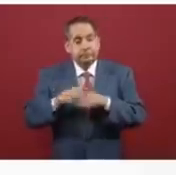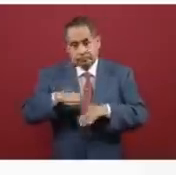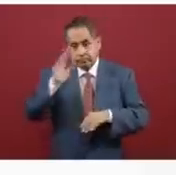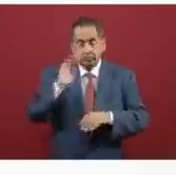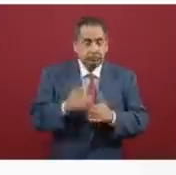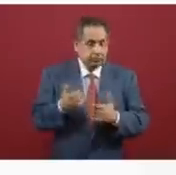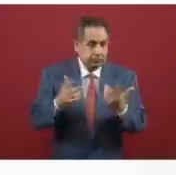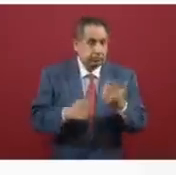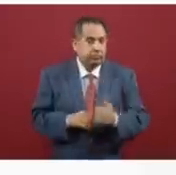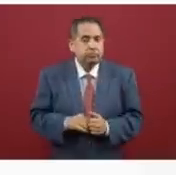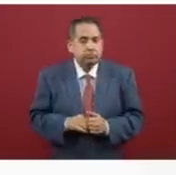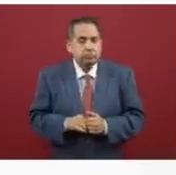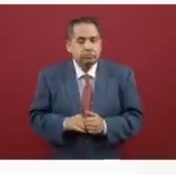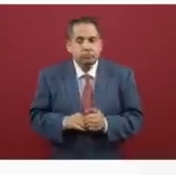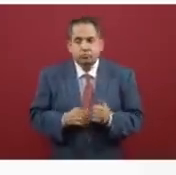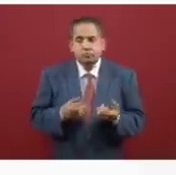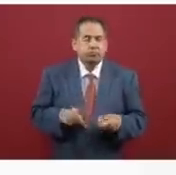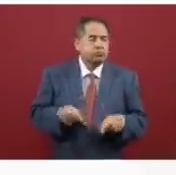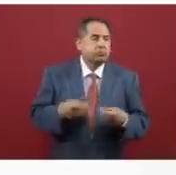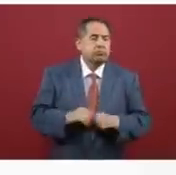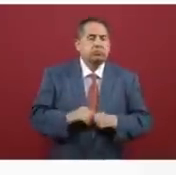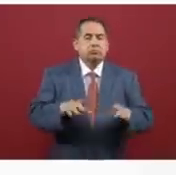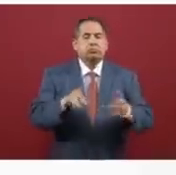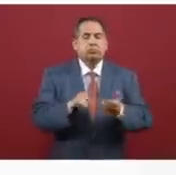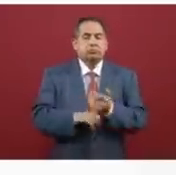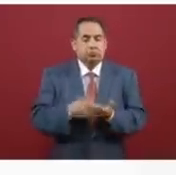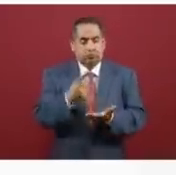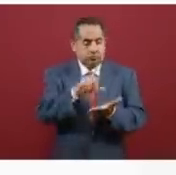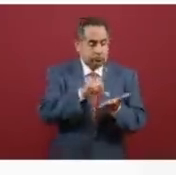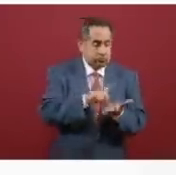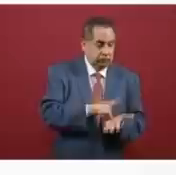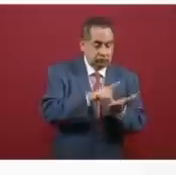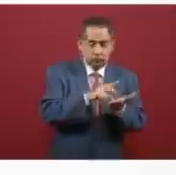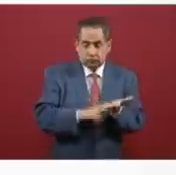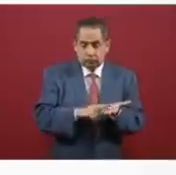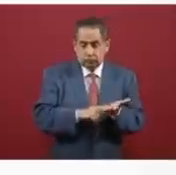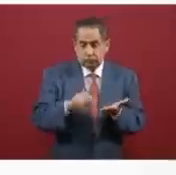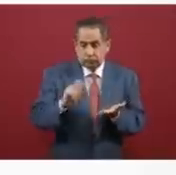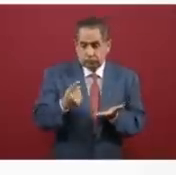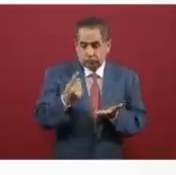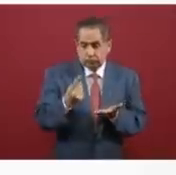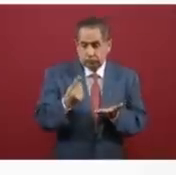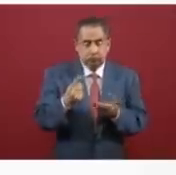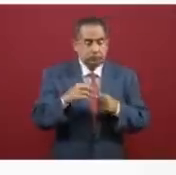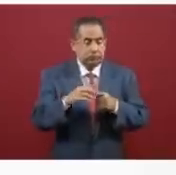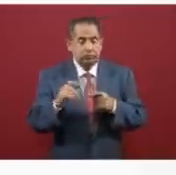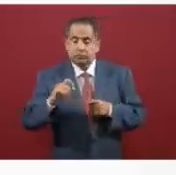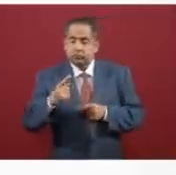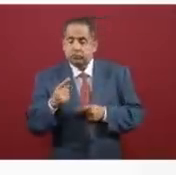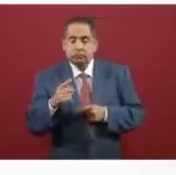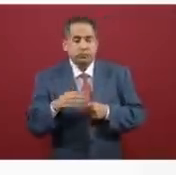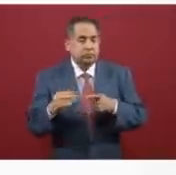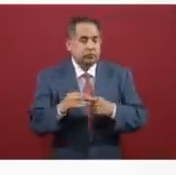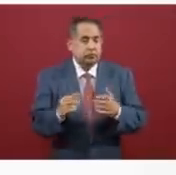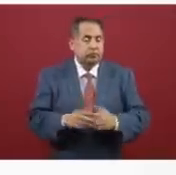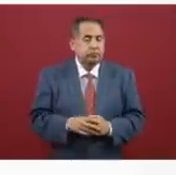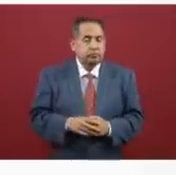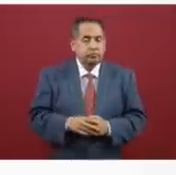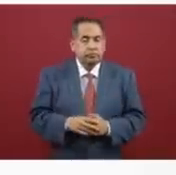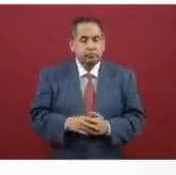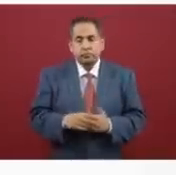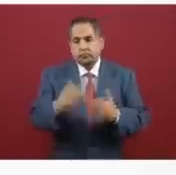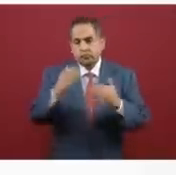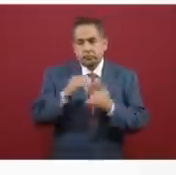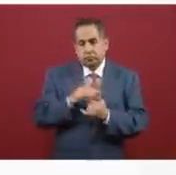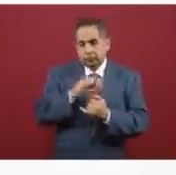para tener un precio al público por litro de magna de 21 pesos con un centavo luego